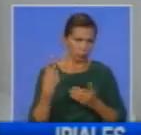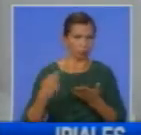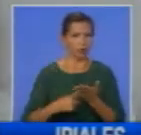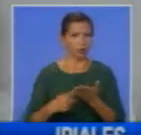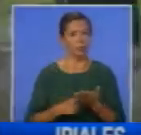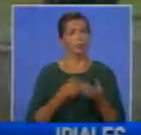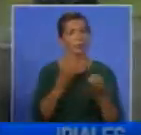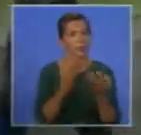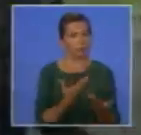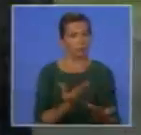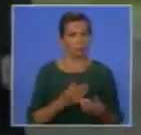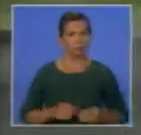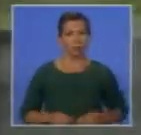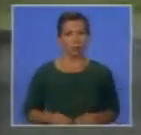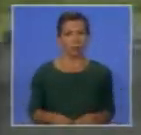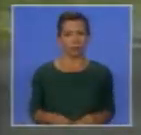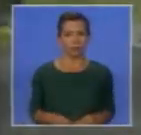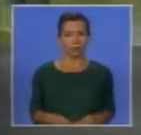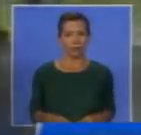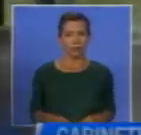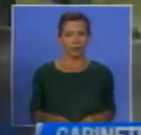informe. Veamos.